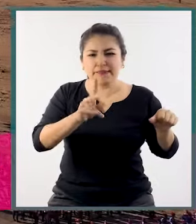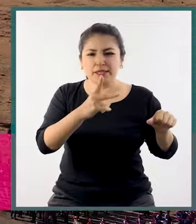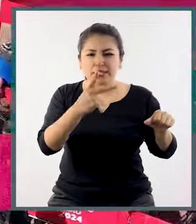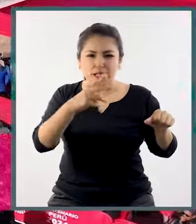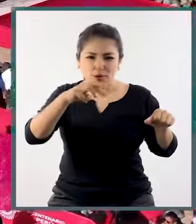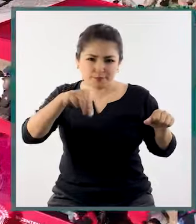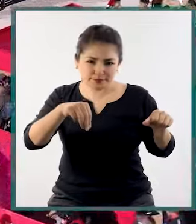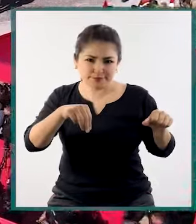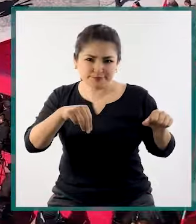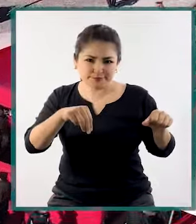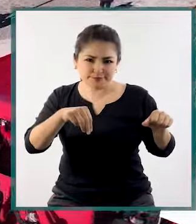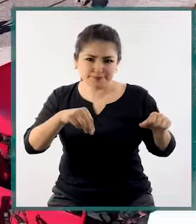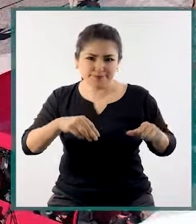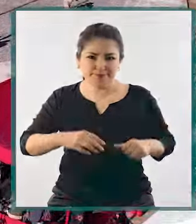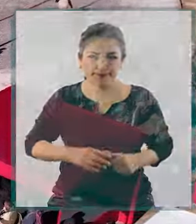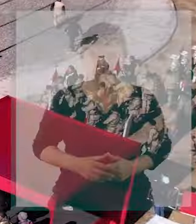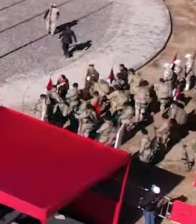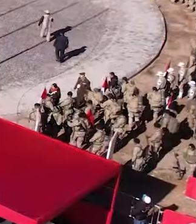Junín.